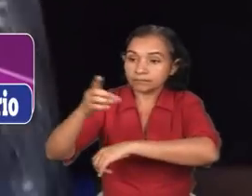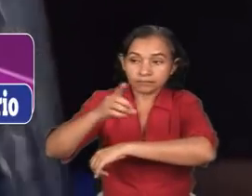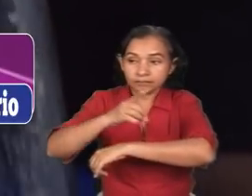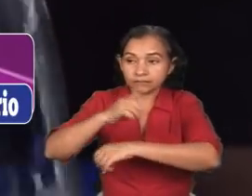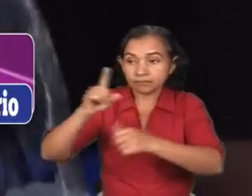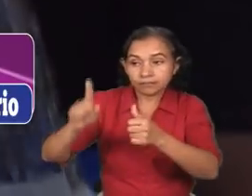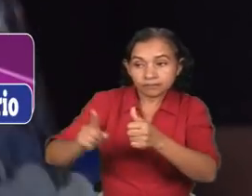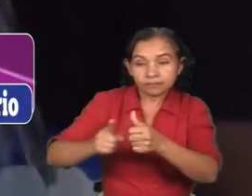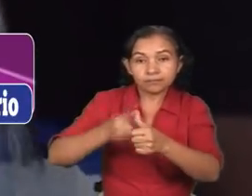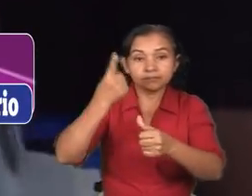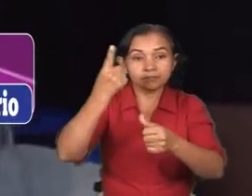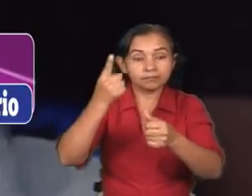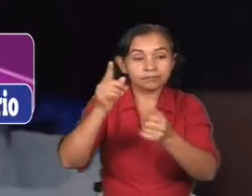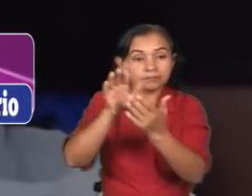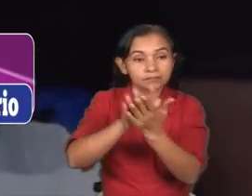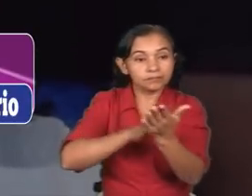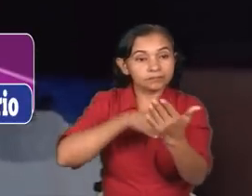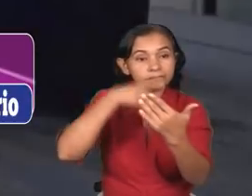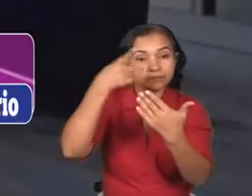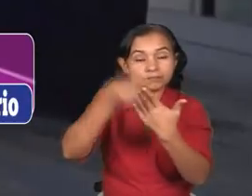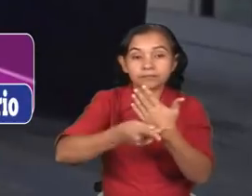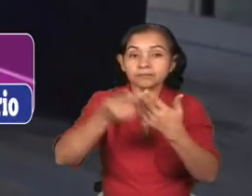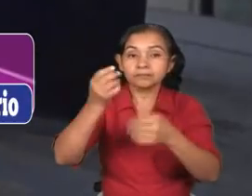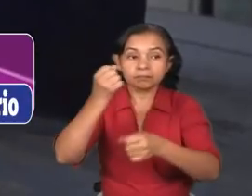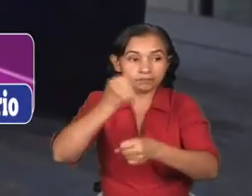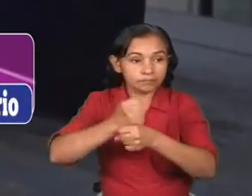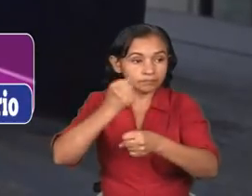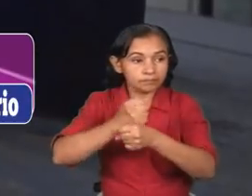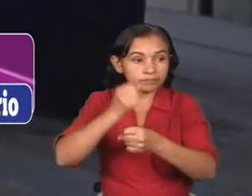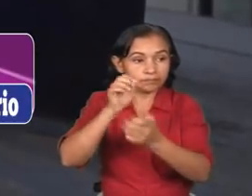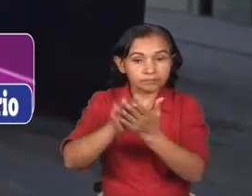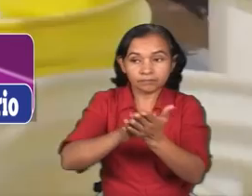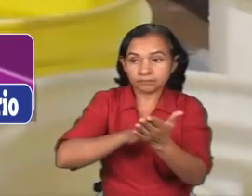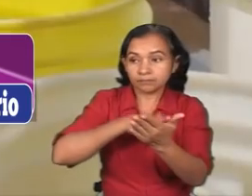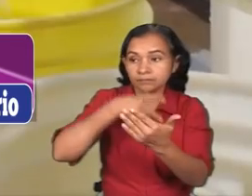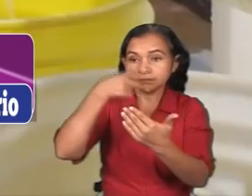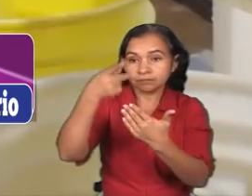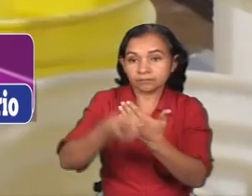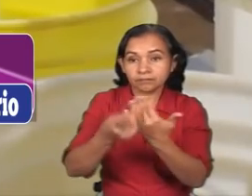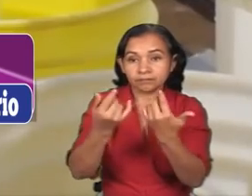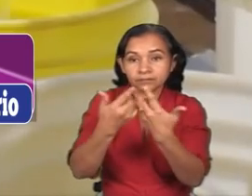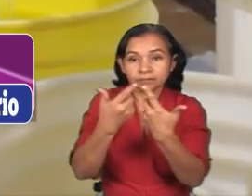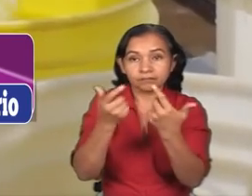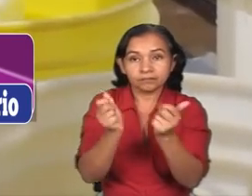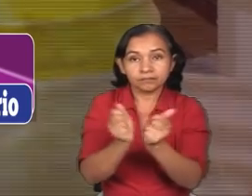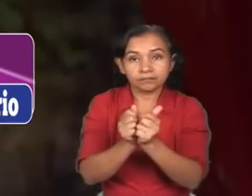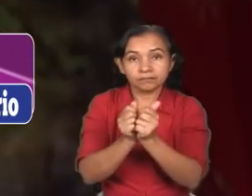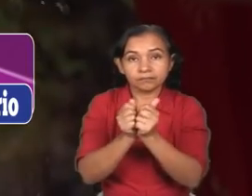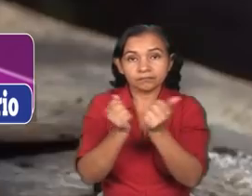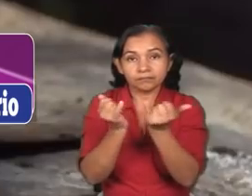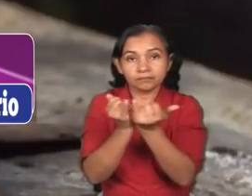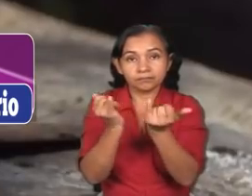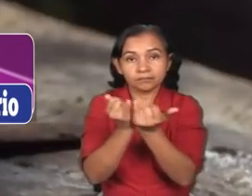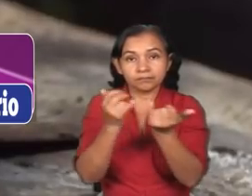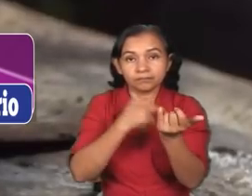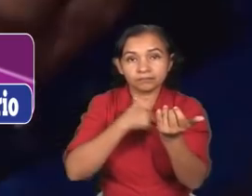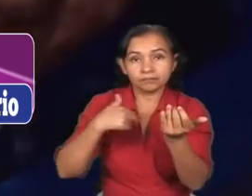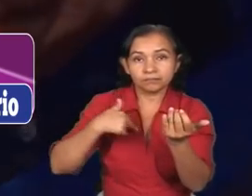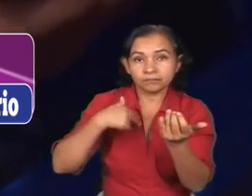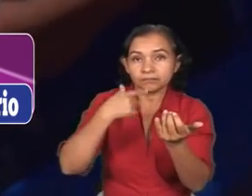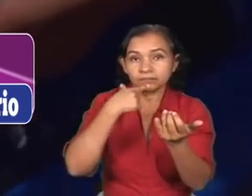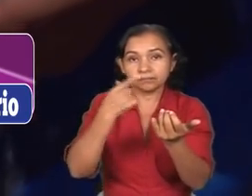primero elaborar un programa que hemos denominado el Programa Integral Sectorial de Agua y Saneamiento Humano. Por sus siglas le conocemos como